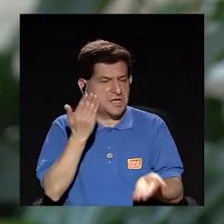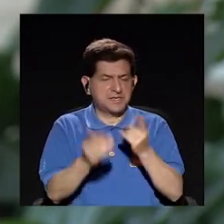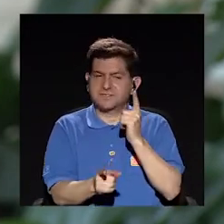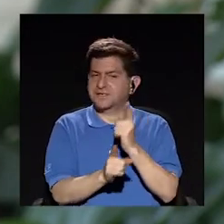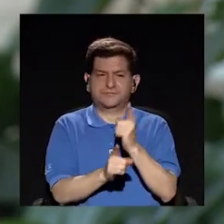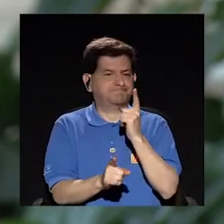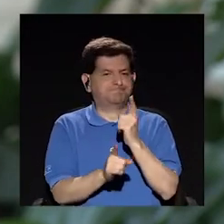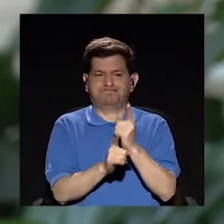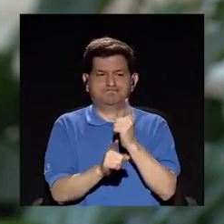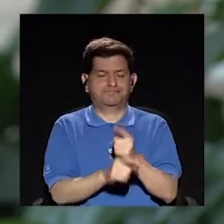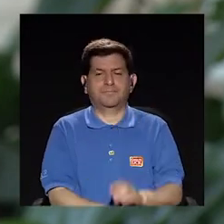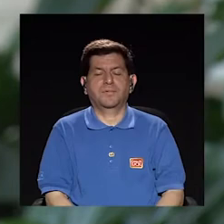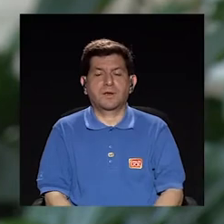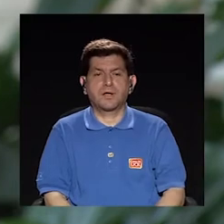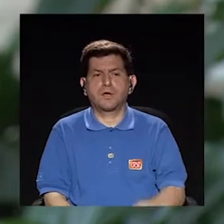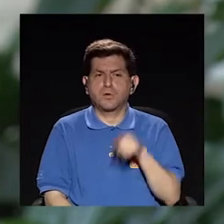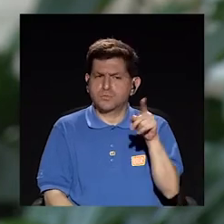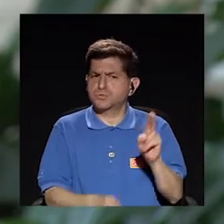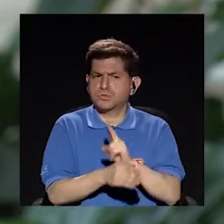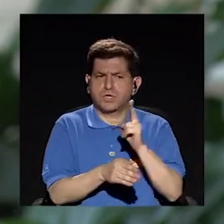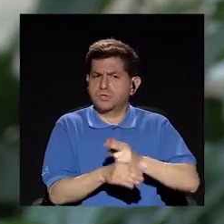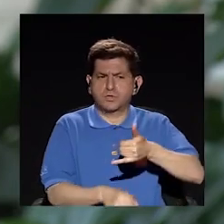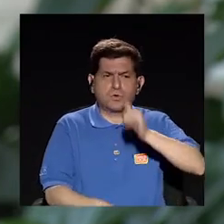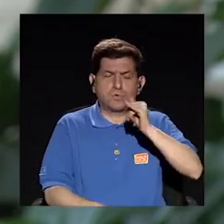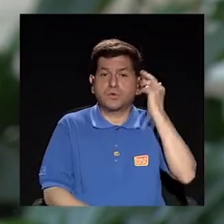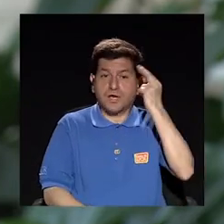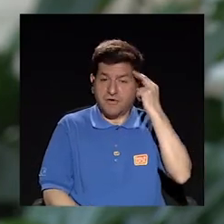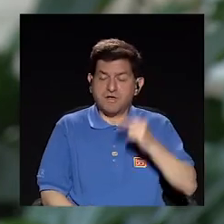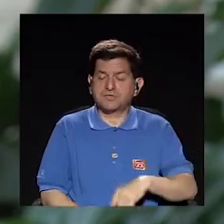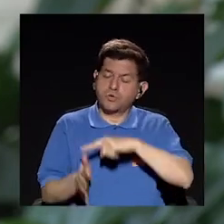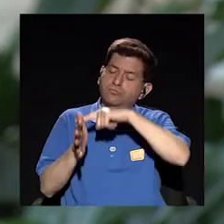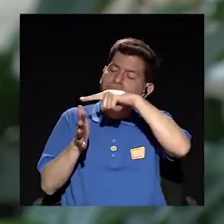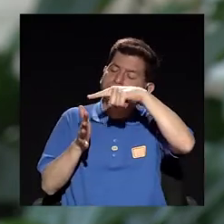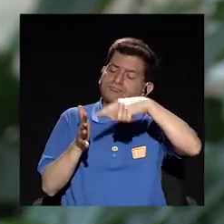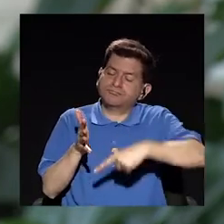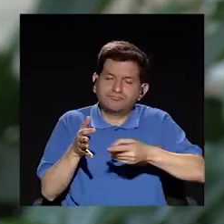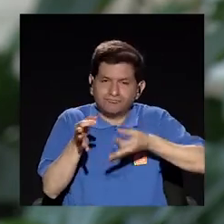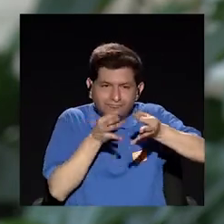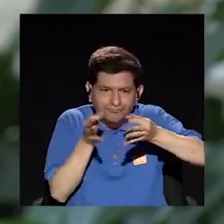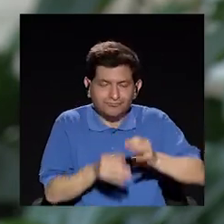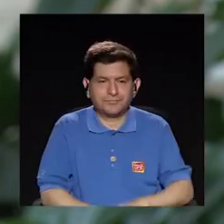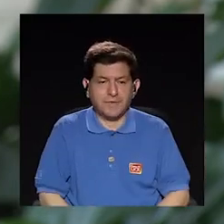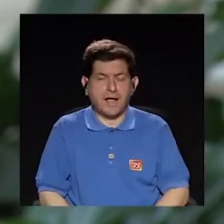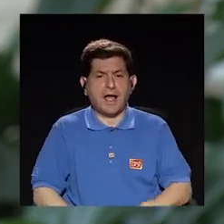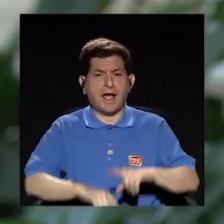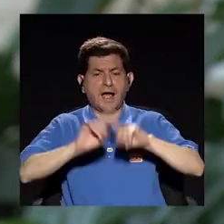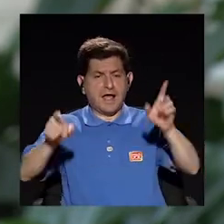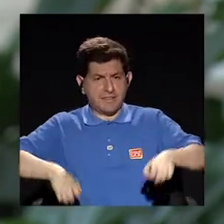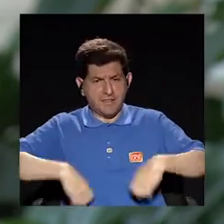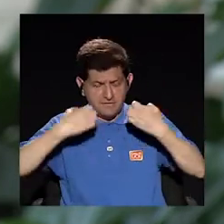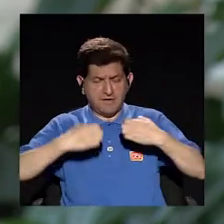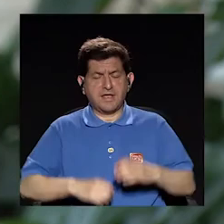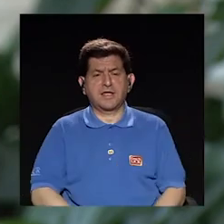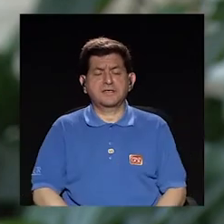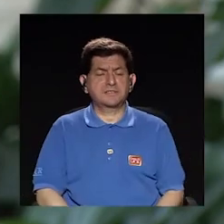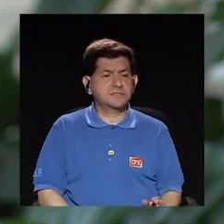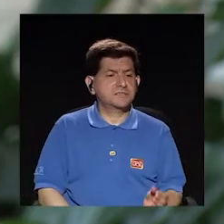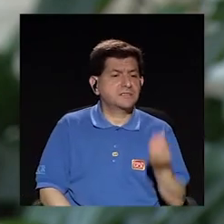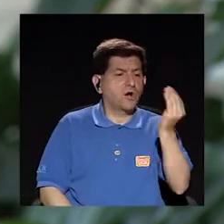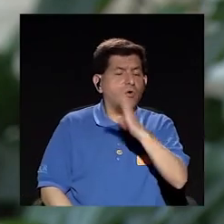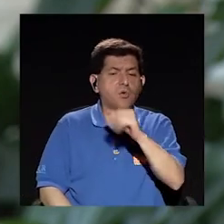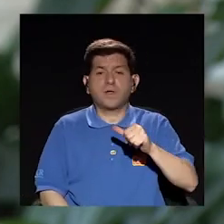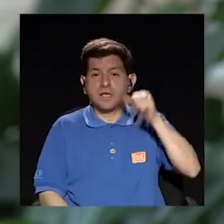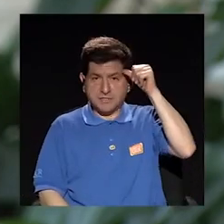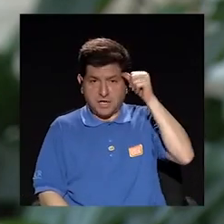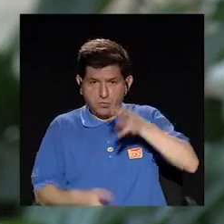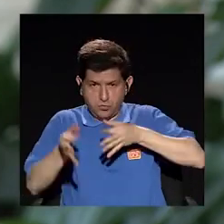es realmente así, vos no deberías de consumir alcohol por estas y estas razones, estas son las diferencias que existen entre los menores de edad y